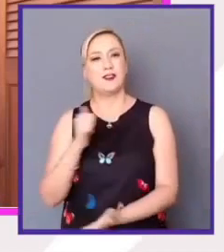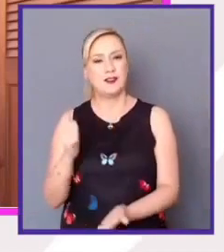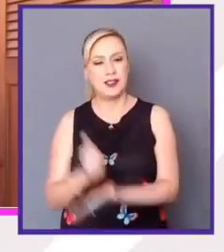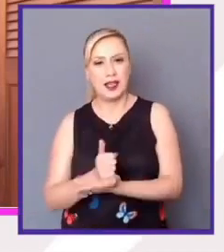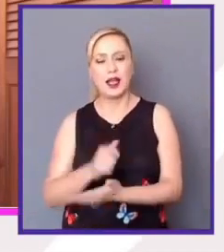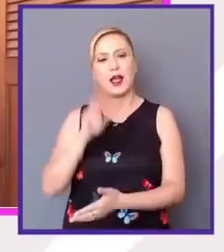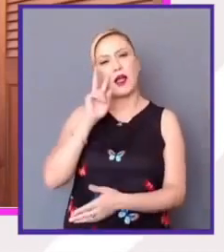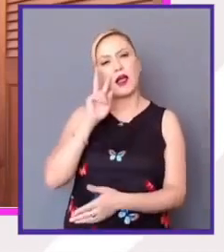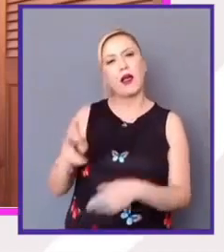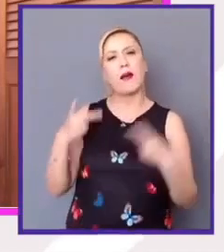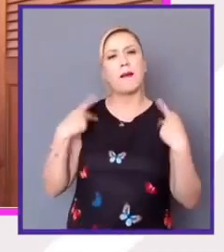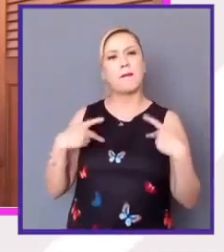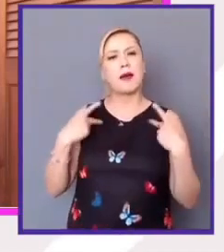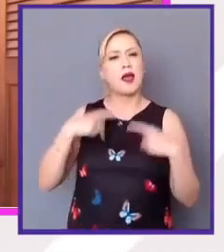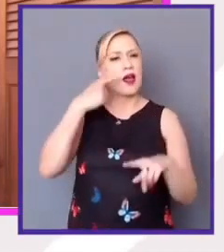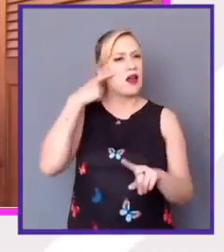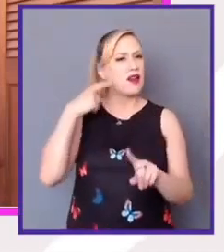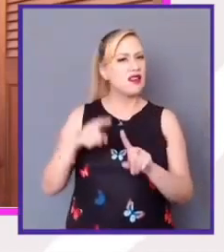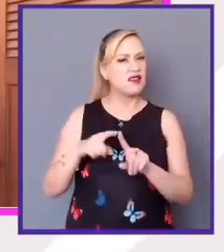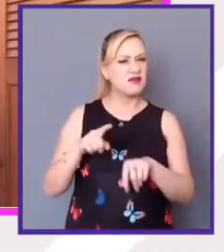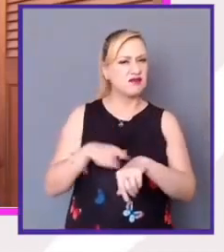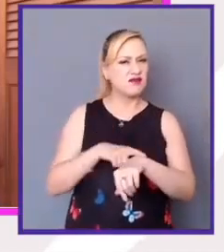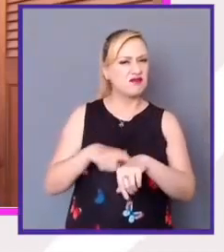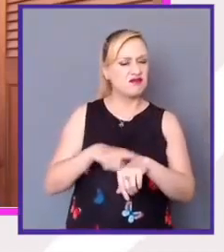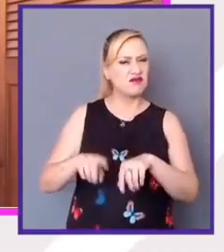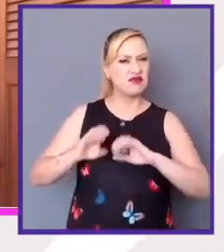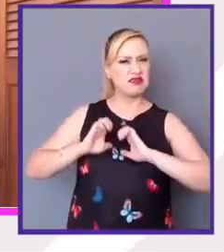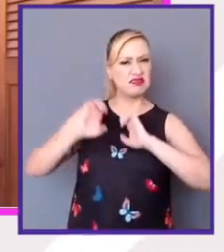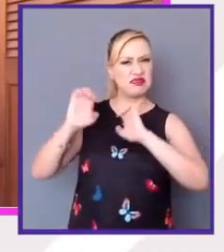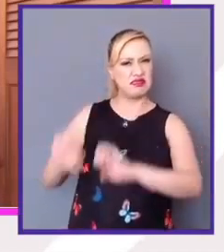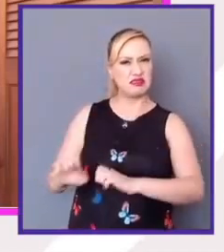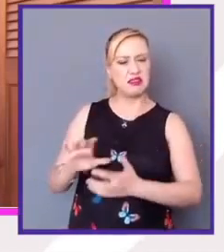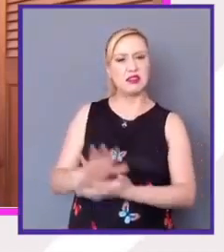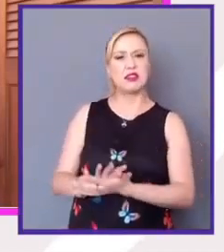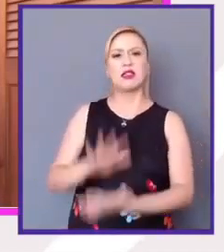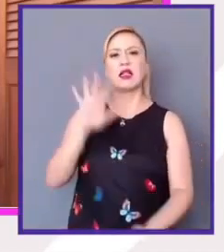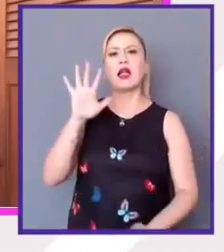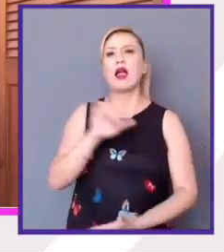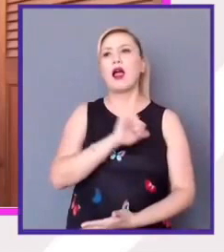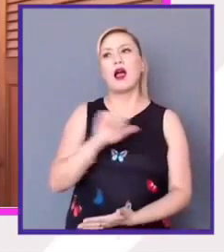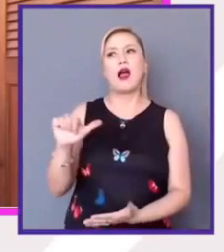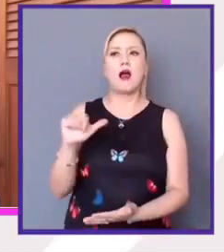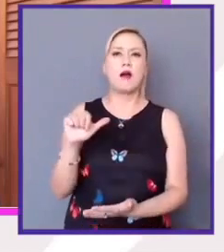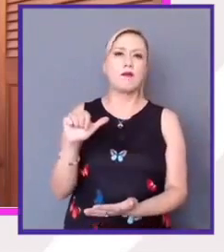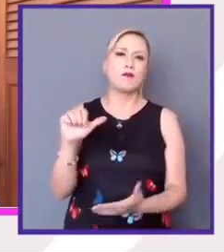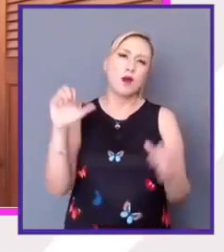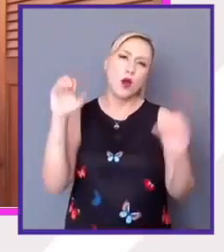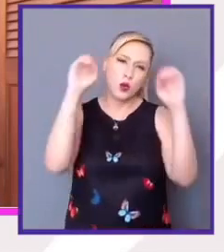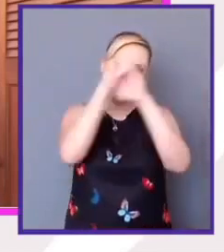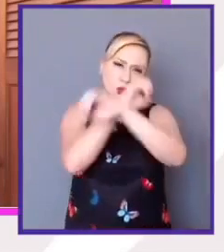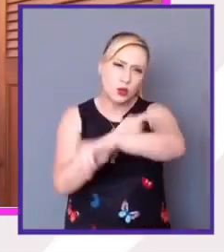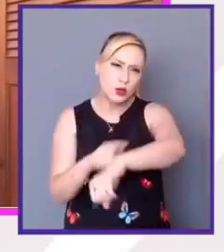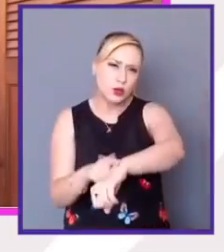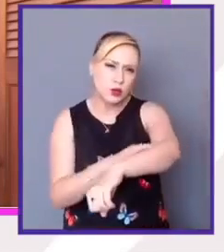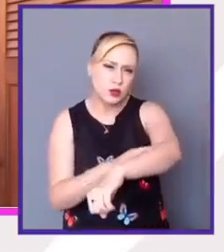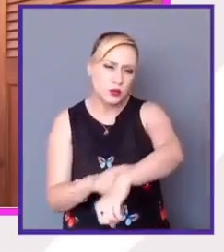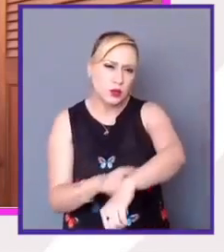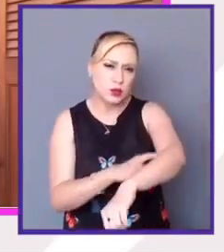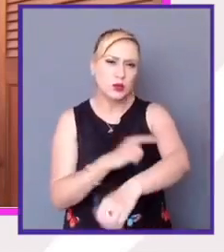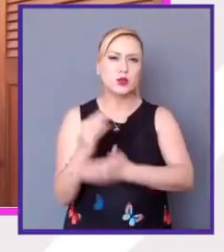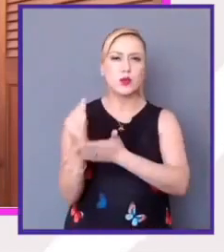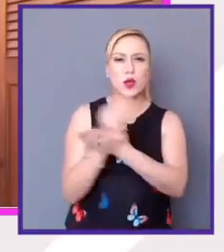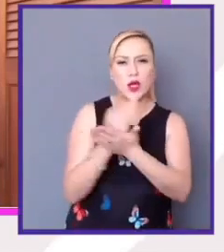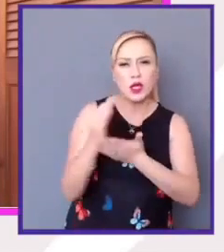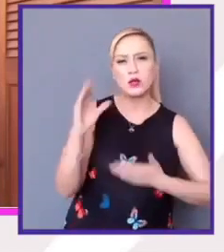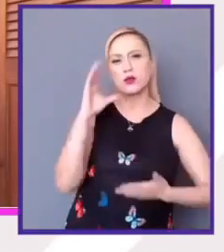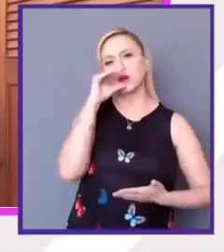personas racializadas, particularmente las personas con tonos de piel más oscuro, tienen menos grados de educación en